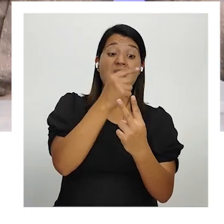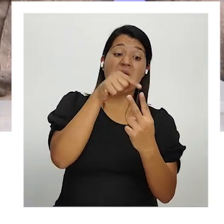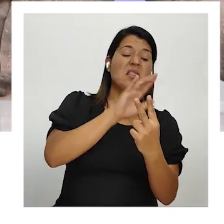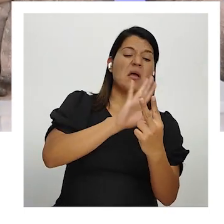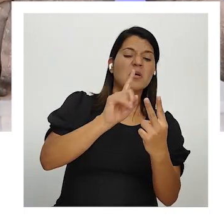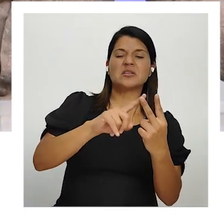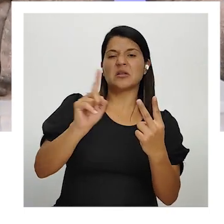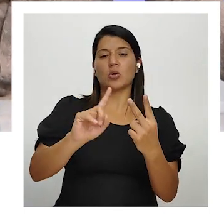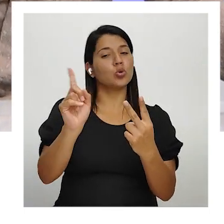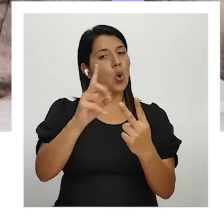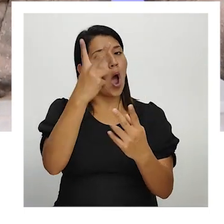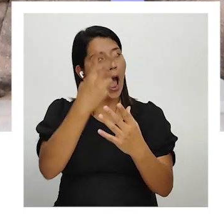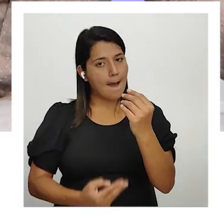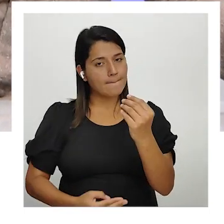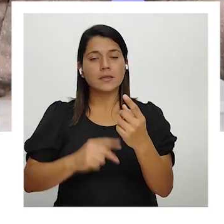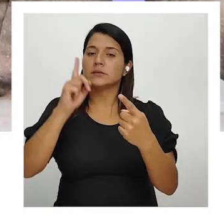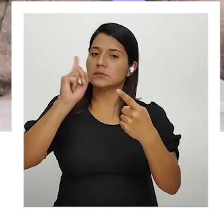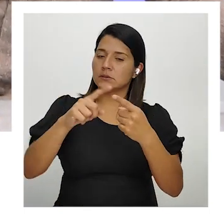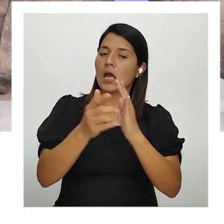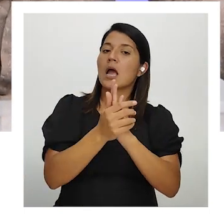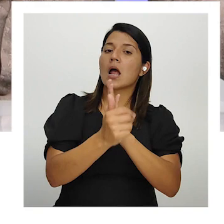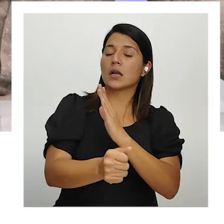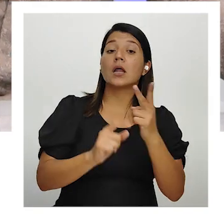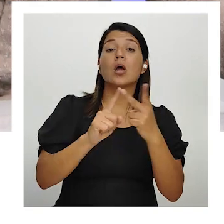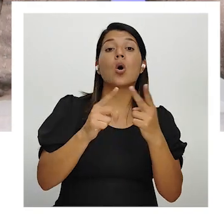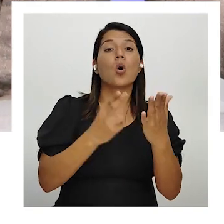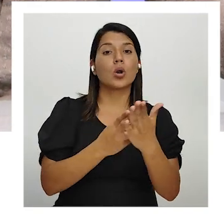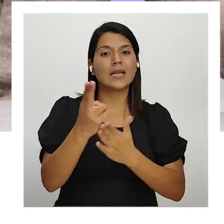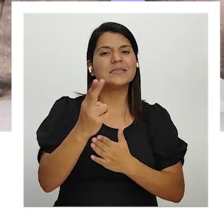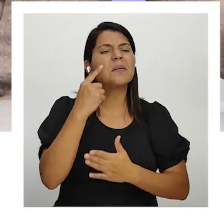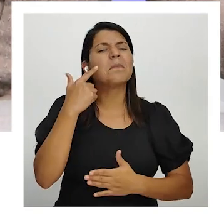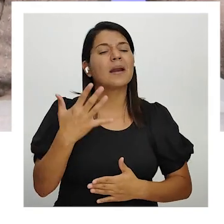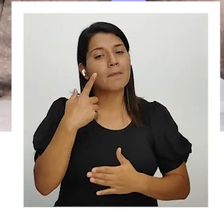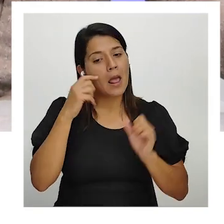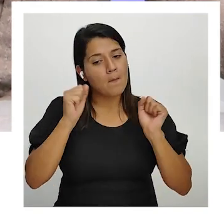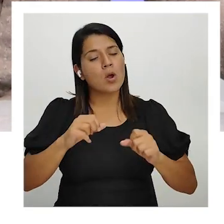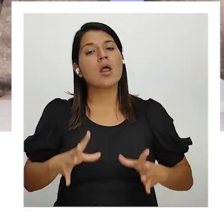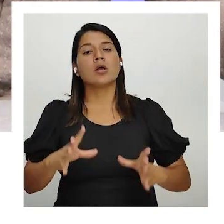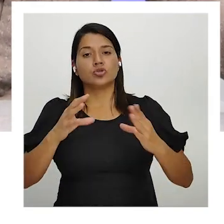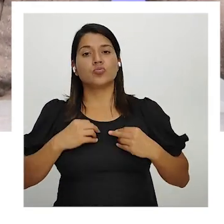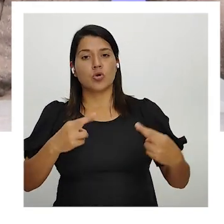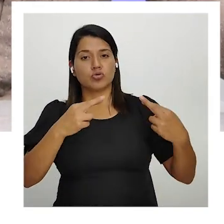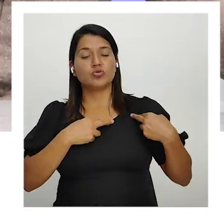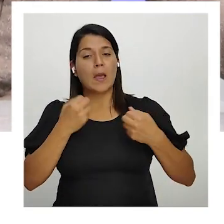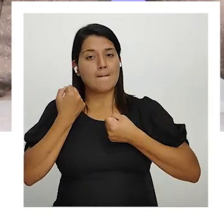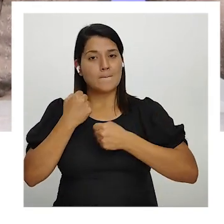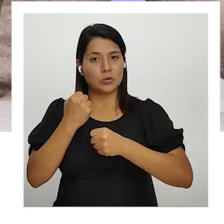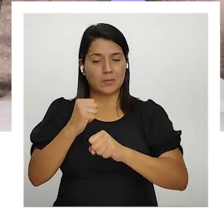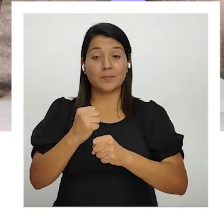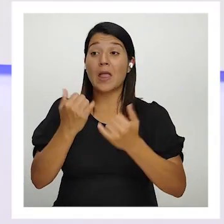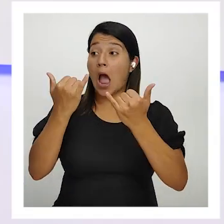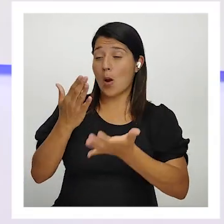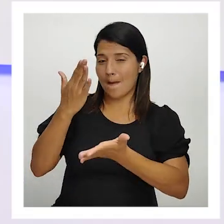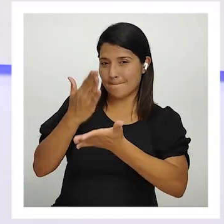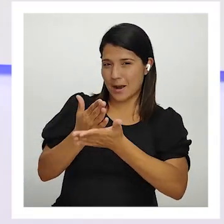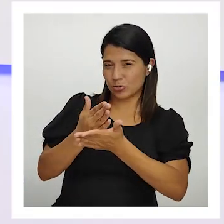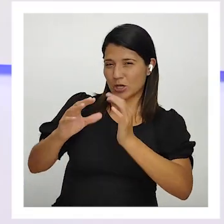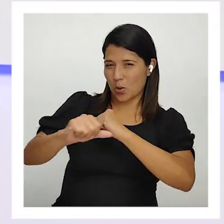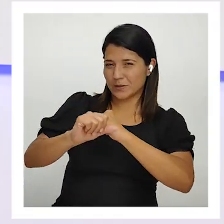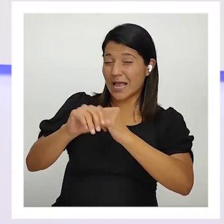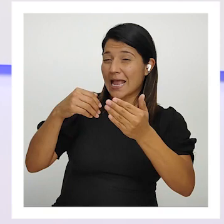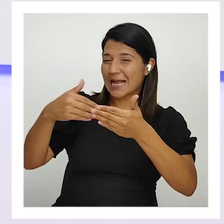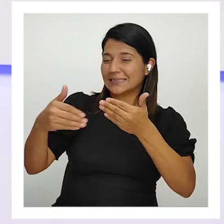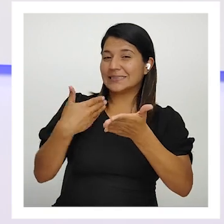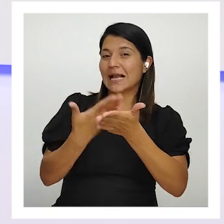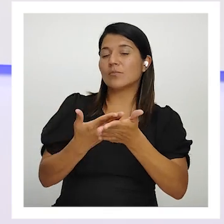cosas, que sean competentes y honestas para hacerse cargo del gobierno municipal. Vamos a hacer otra pausa comercial, ya venimos a seguir